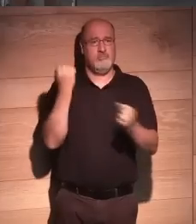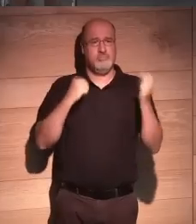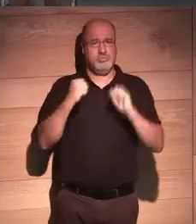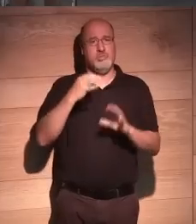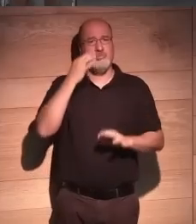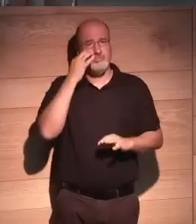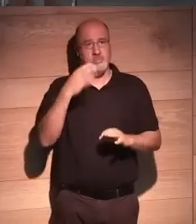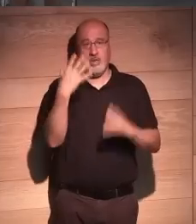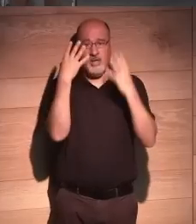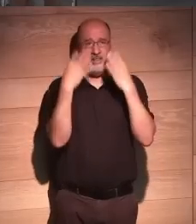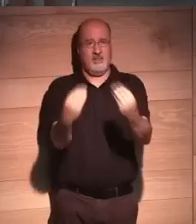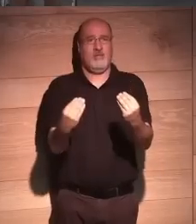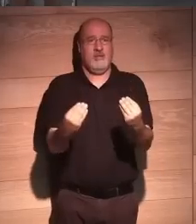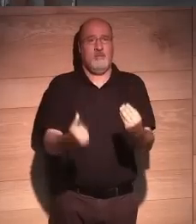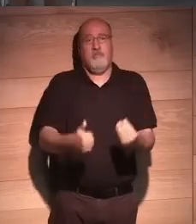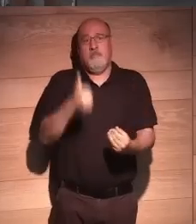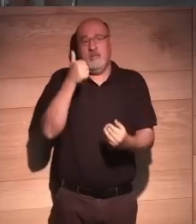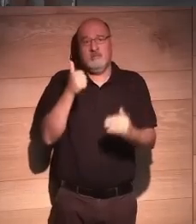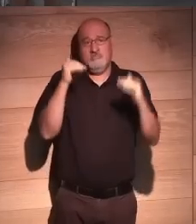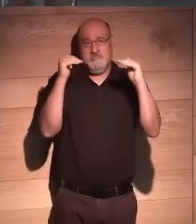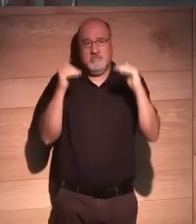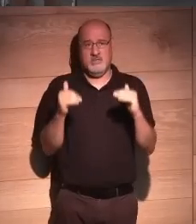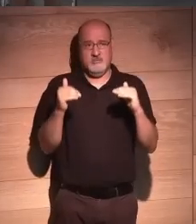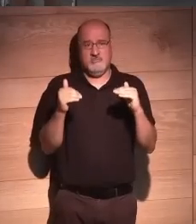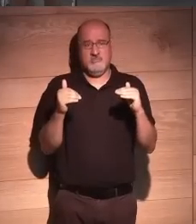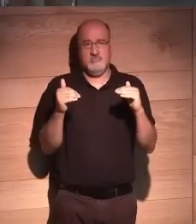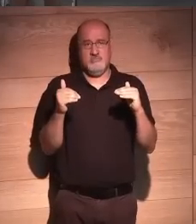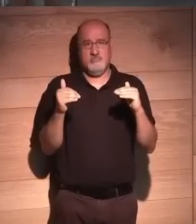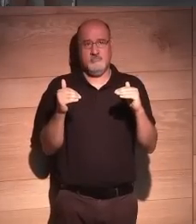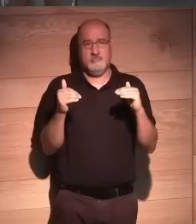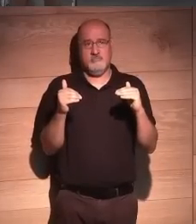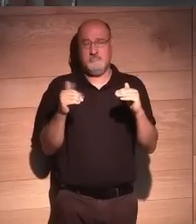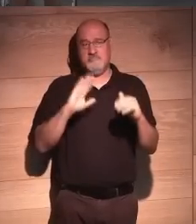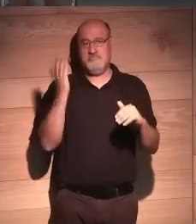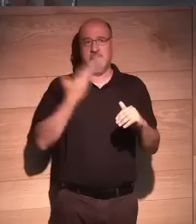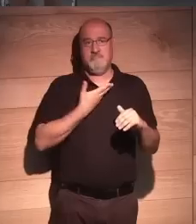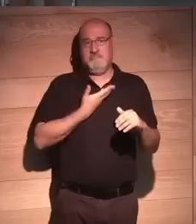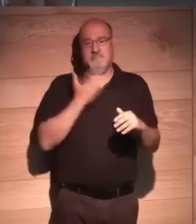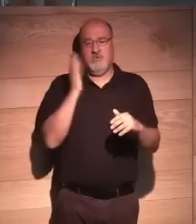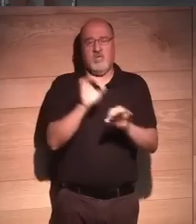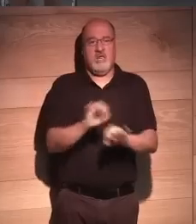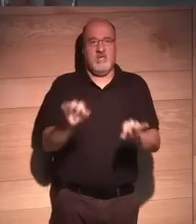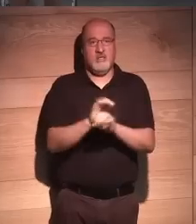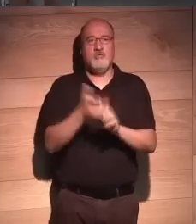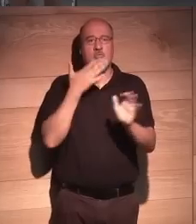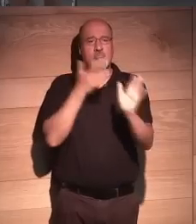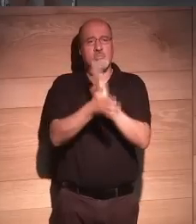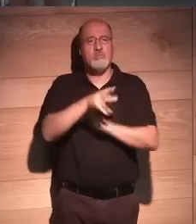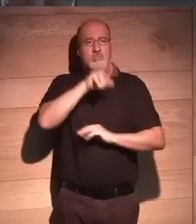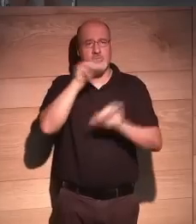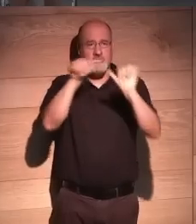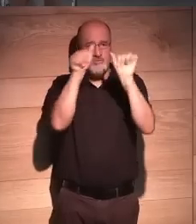el hecho de que se te entienda más o menos no perjudica. Si se te entiende porque tú hablas de una